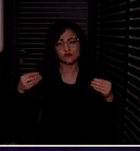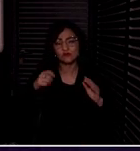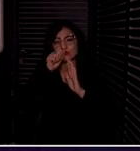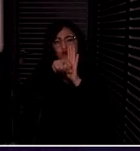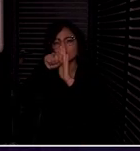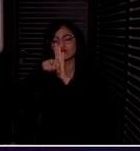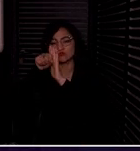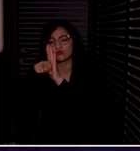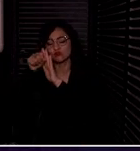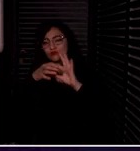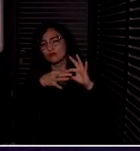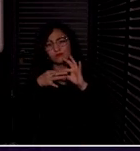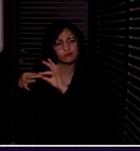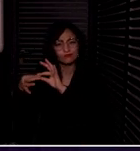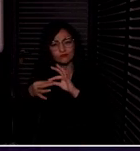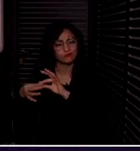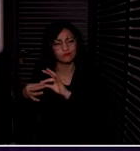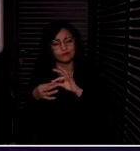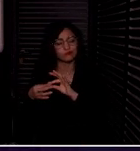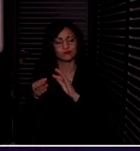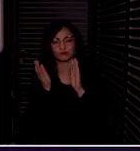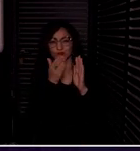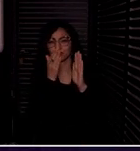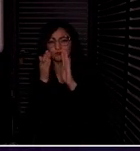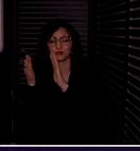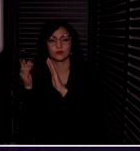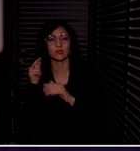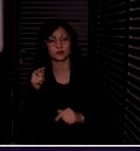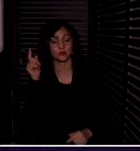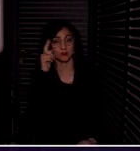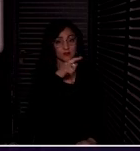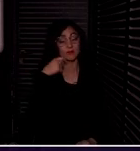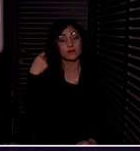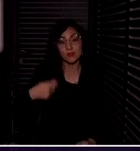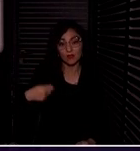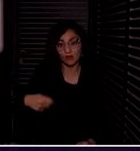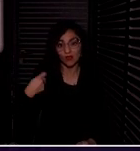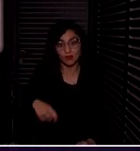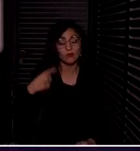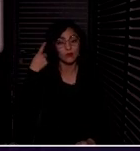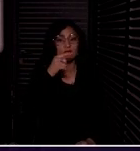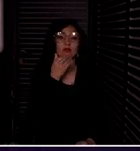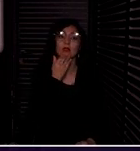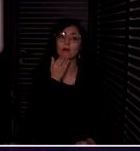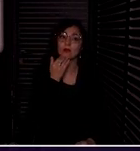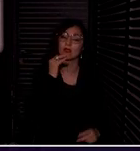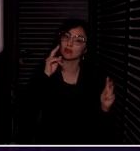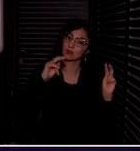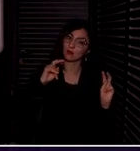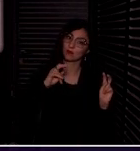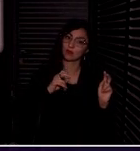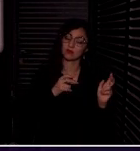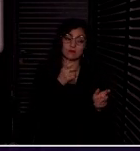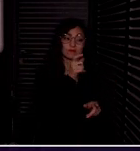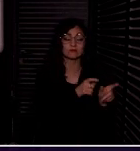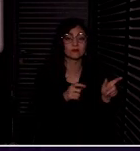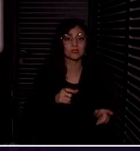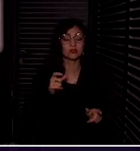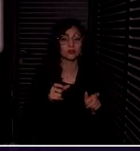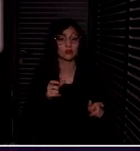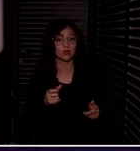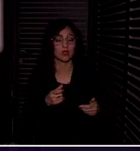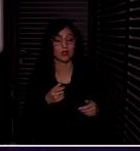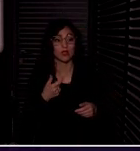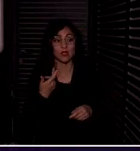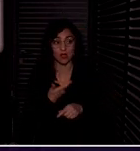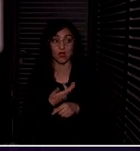que es muy costoso, como saben aquí los operadores de la industria, sino que también es insostenible desde el punto de vista de la demanda. Por más que crezca la oferta,